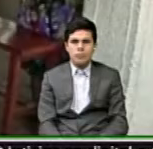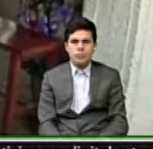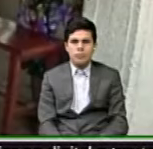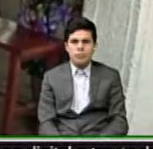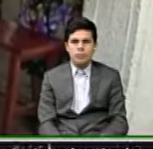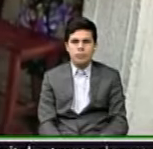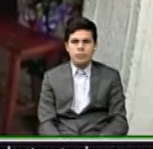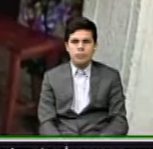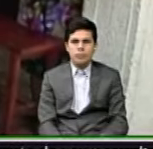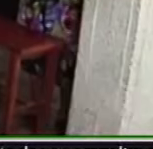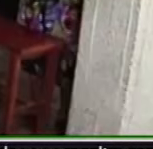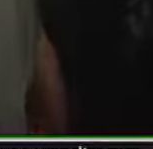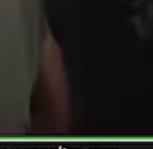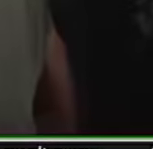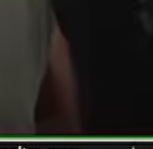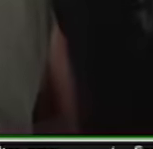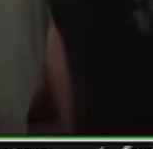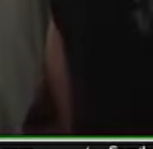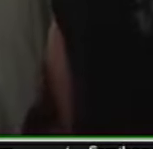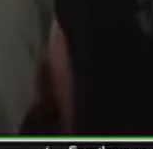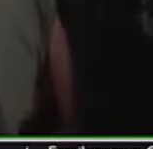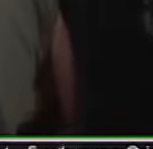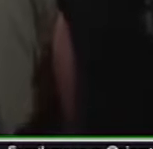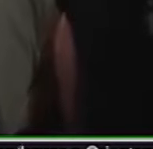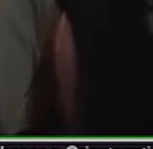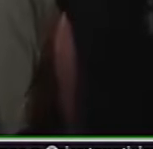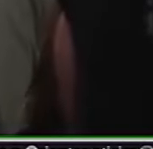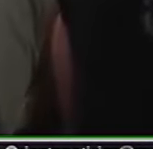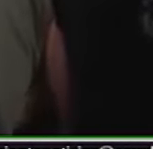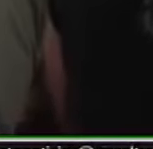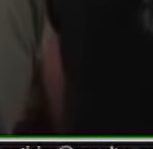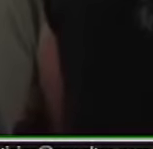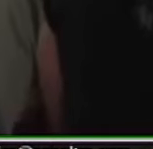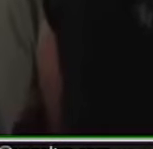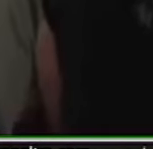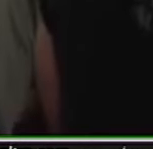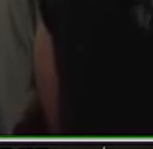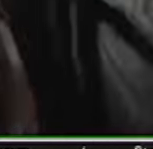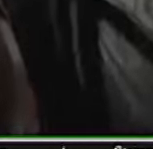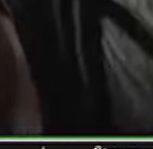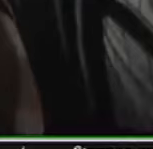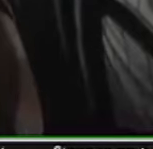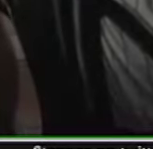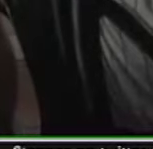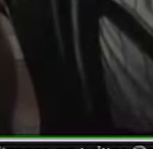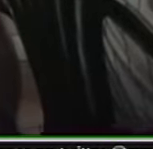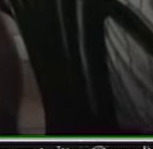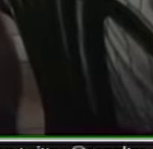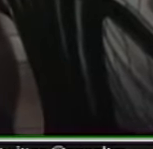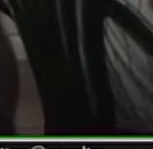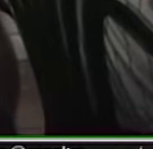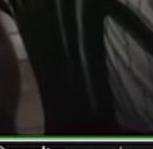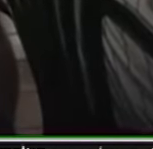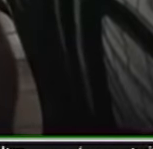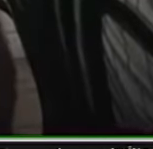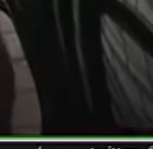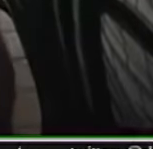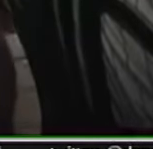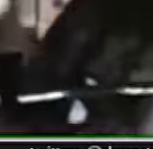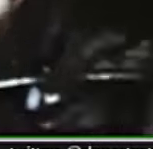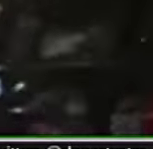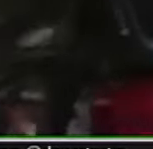para subsidios del adulto mayor y que al parecer por estar en época electoral algunos líderes están engañando a los abuelos pidiéndoles